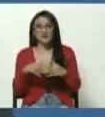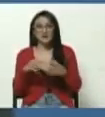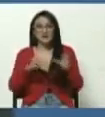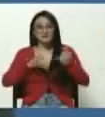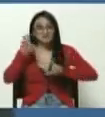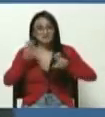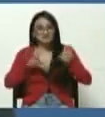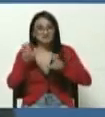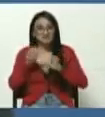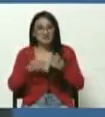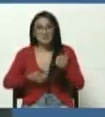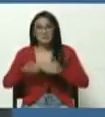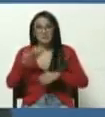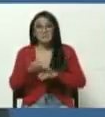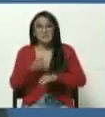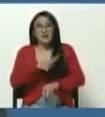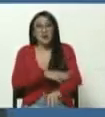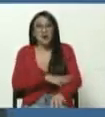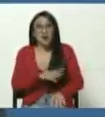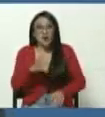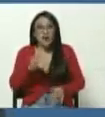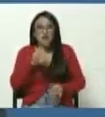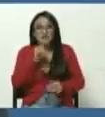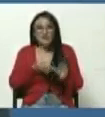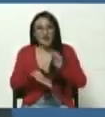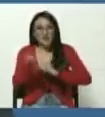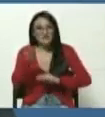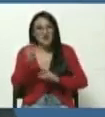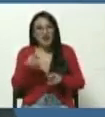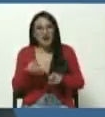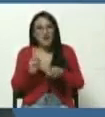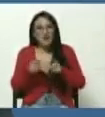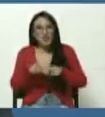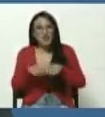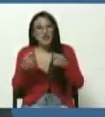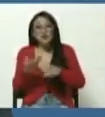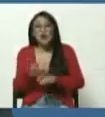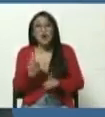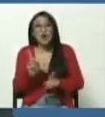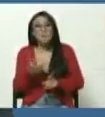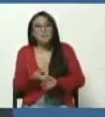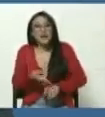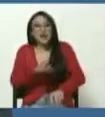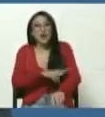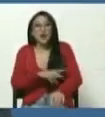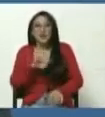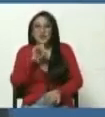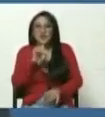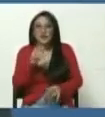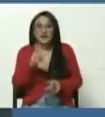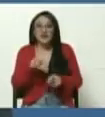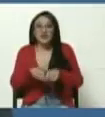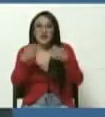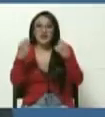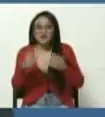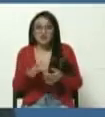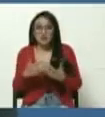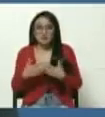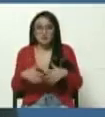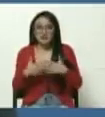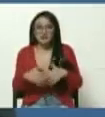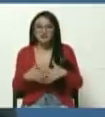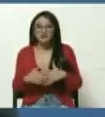se tenían a través de algunos informes que se nos habían hecho llegar. Sin embargo, quiero